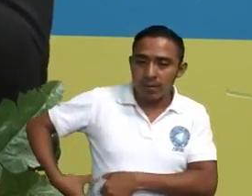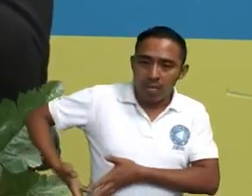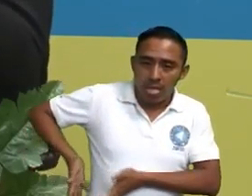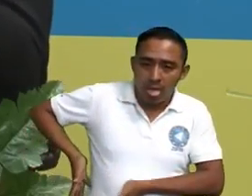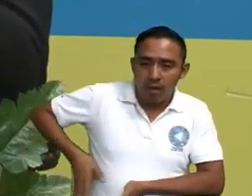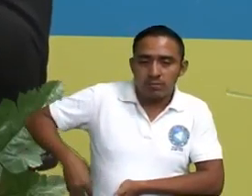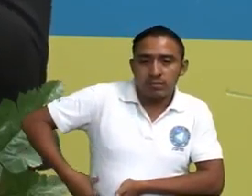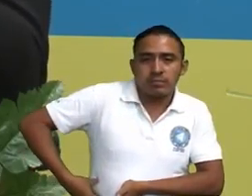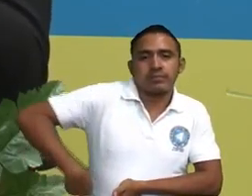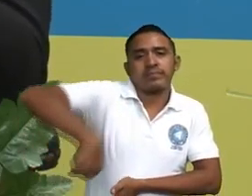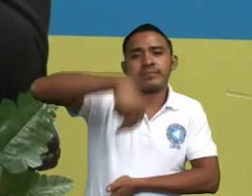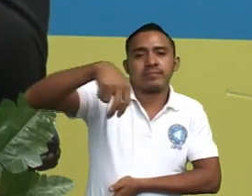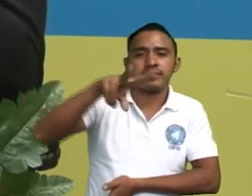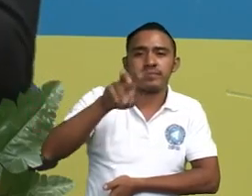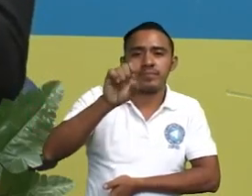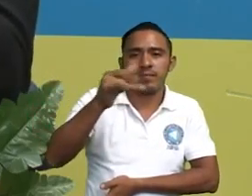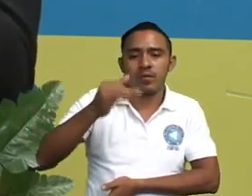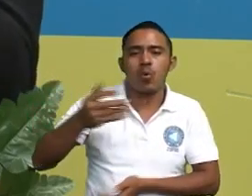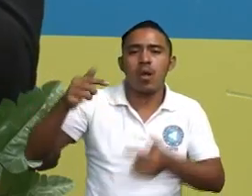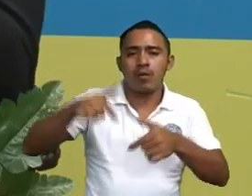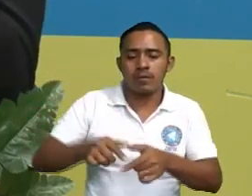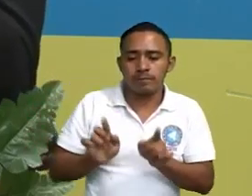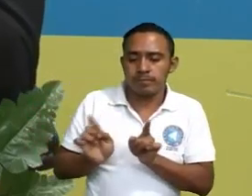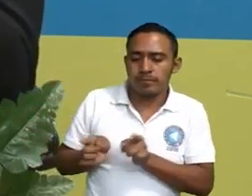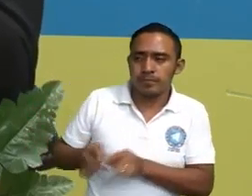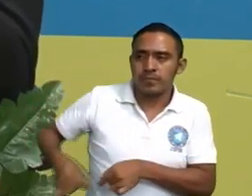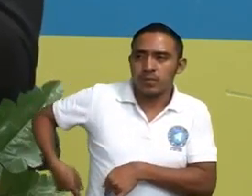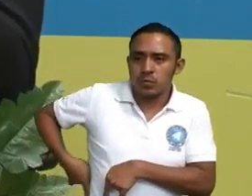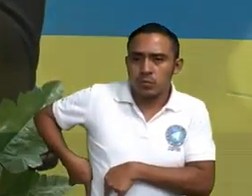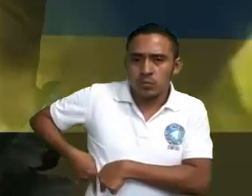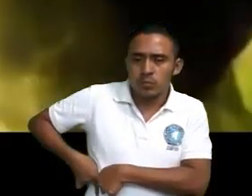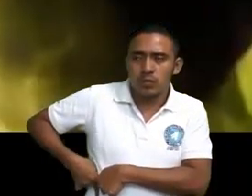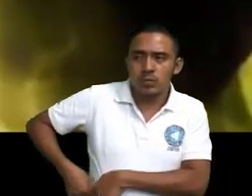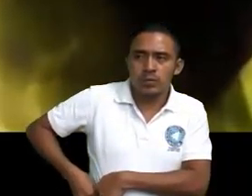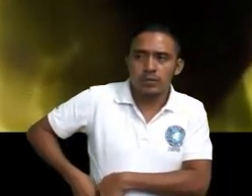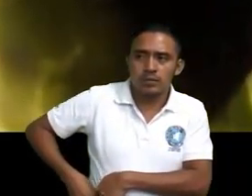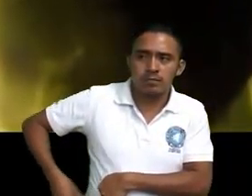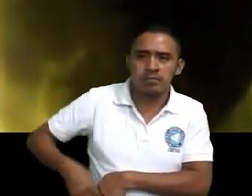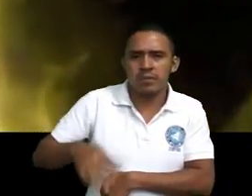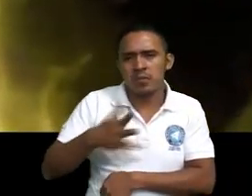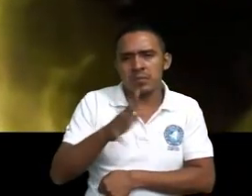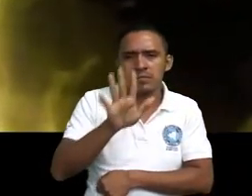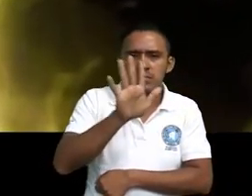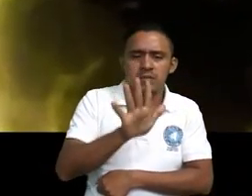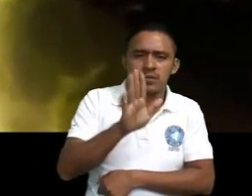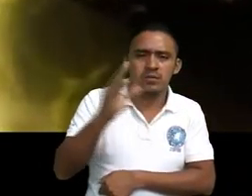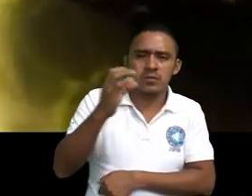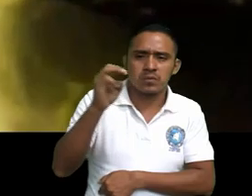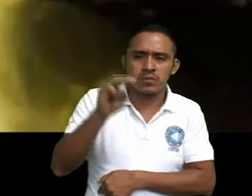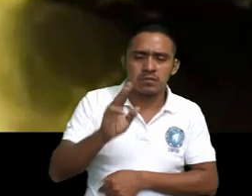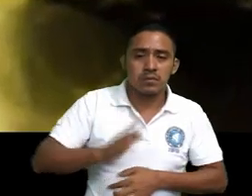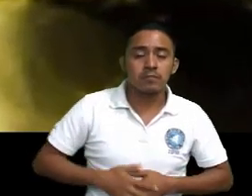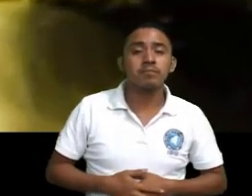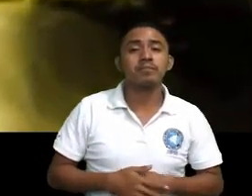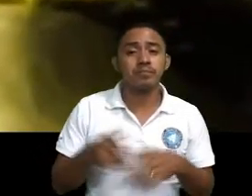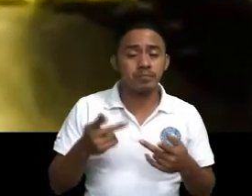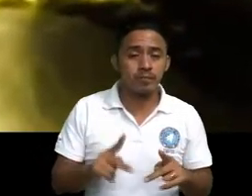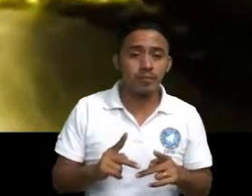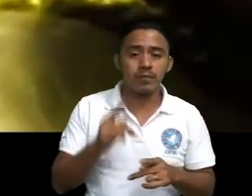biliar. Luego eso se ha ido disminuyendo, las incisiones ahora son más pequeñas, alrededor de unos 5 centímetros también de longitud, pero